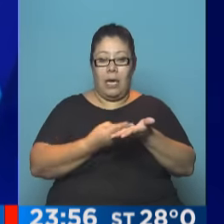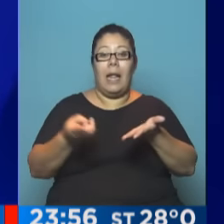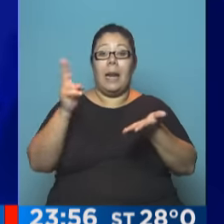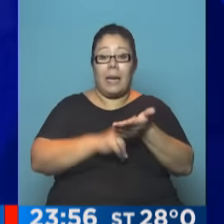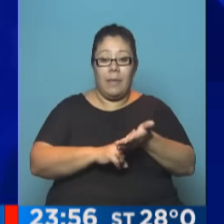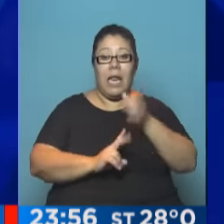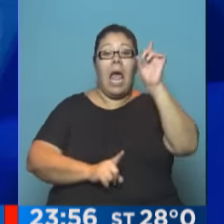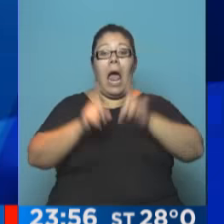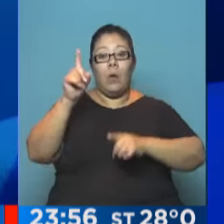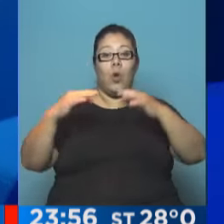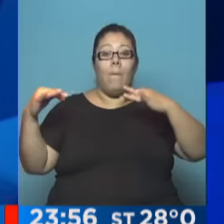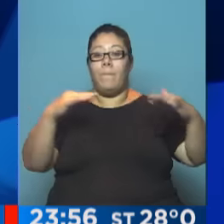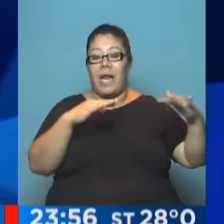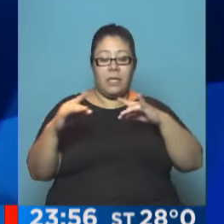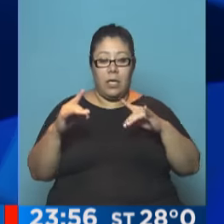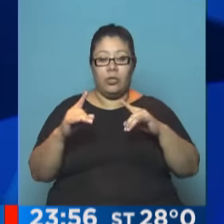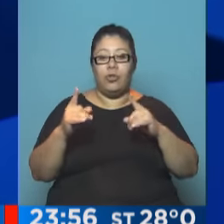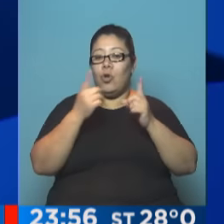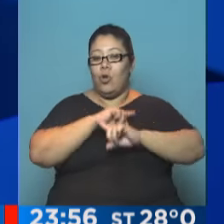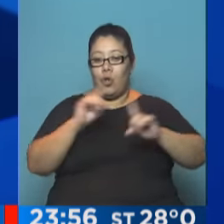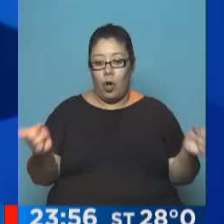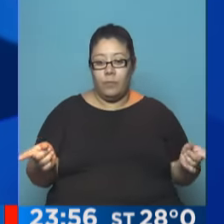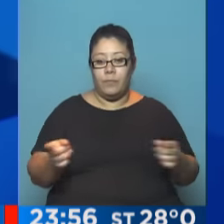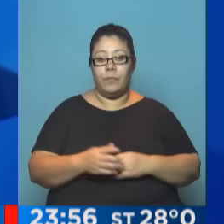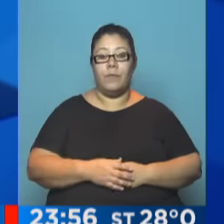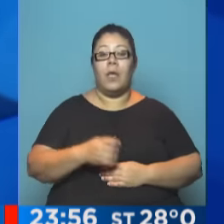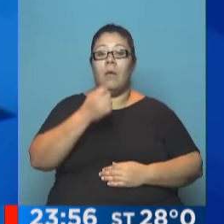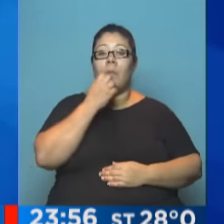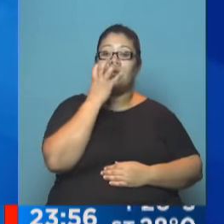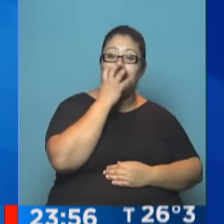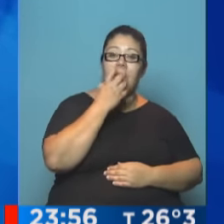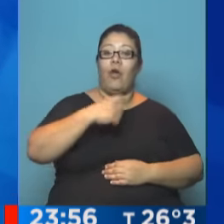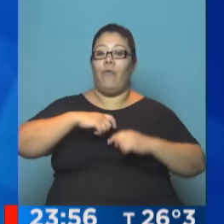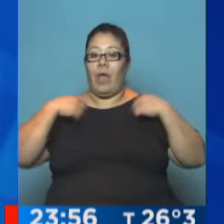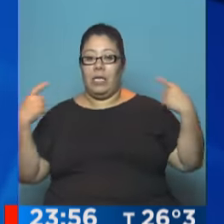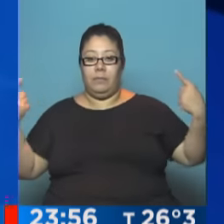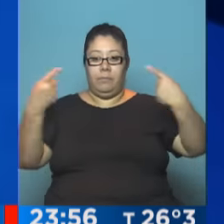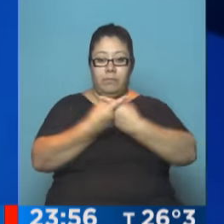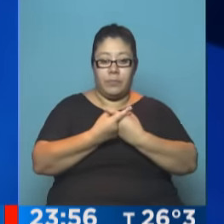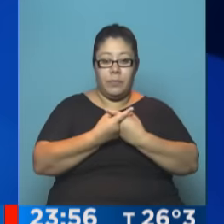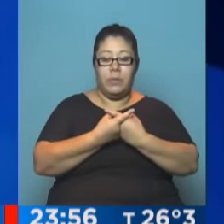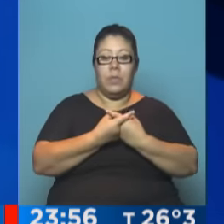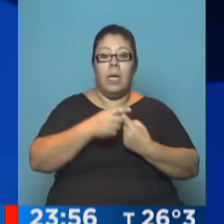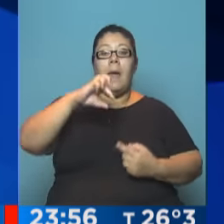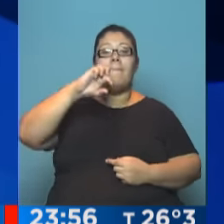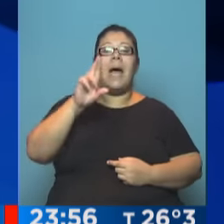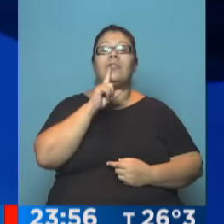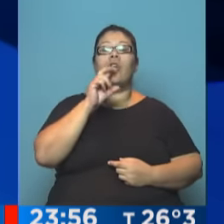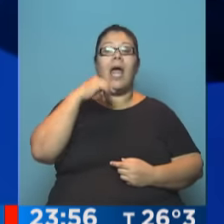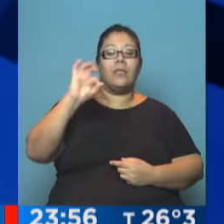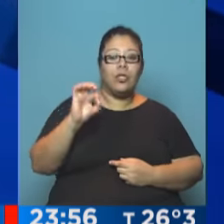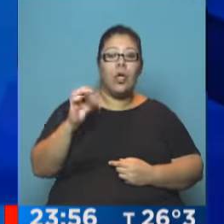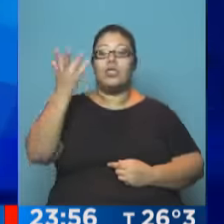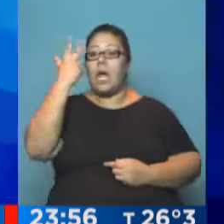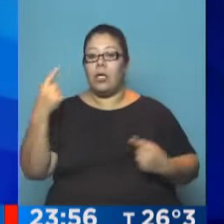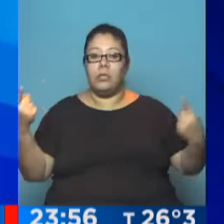no se van a jugar por estar en zonas distintas. Sarmiento Vélez, Patronato San Lorenzo, Banfield Gimnasia de La Plata, Colón Arsenal